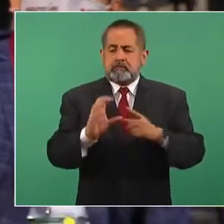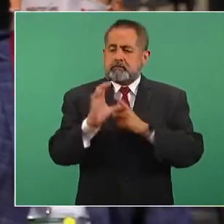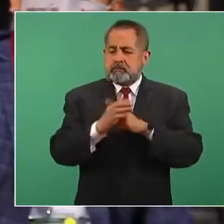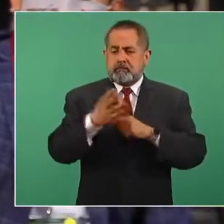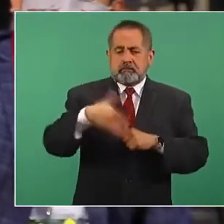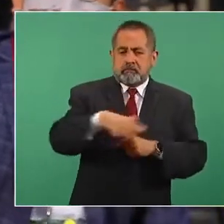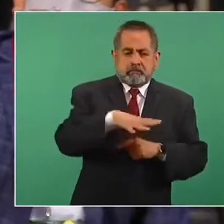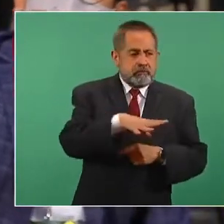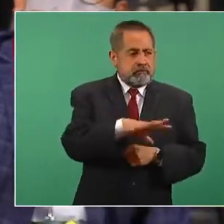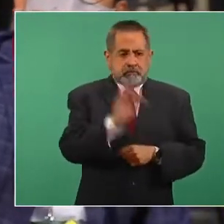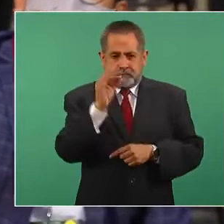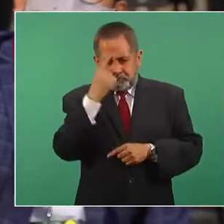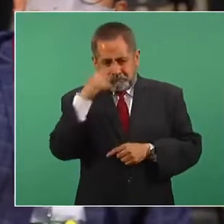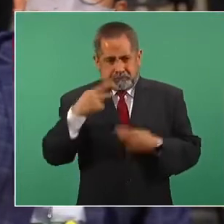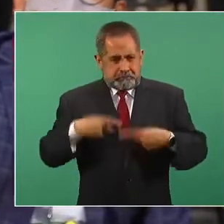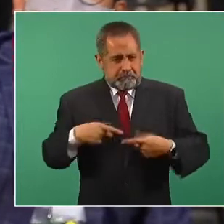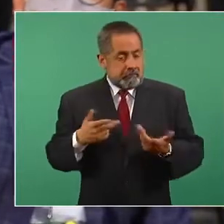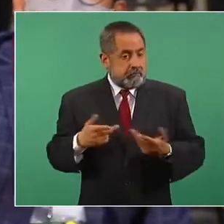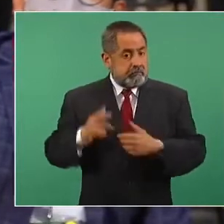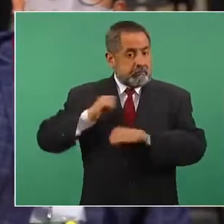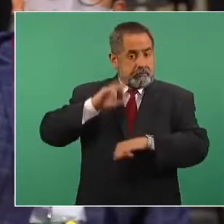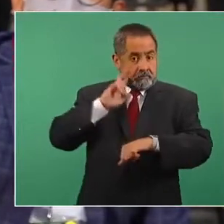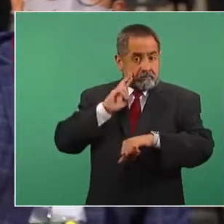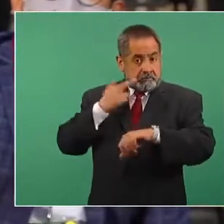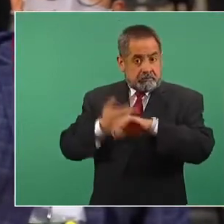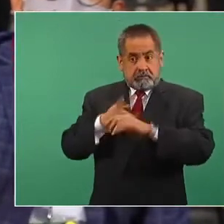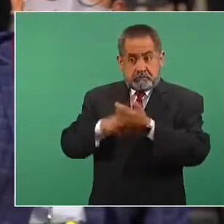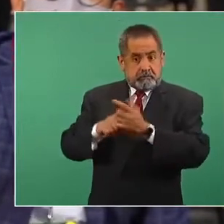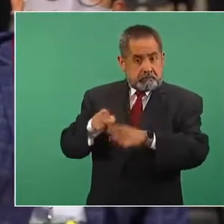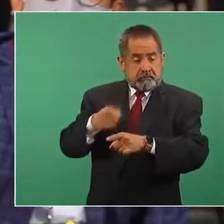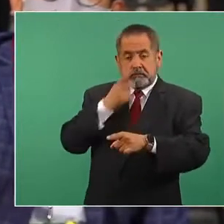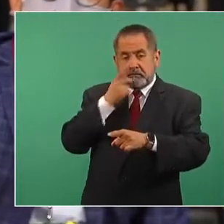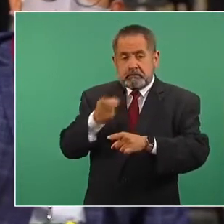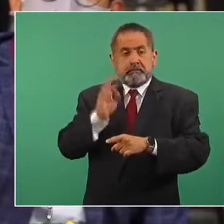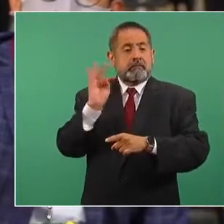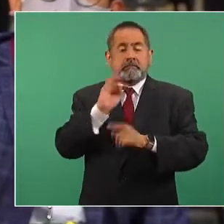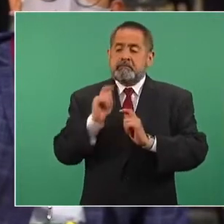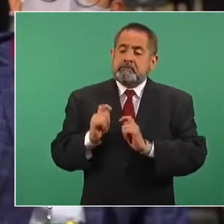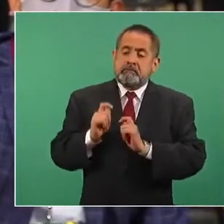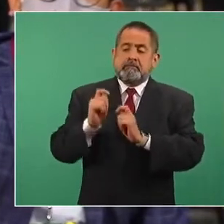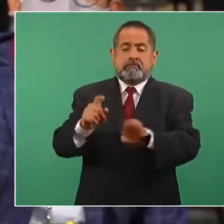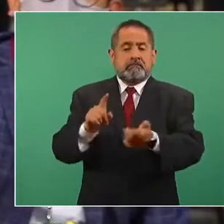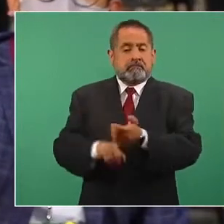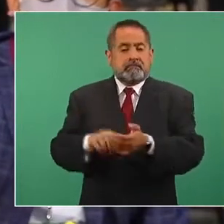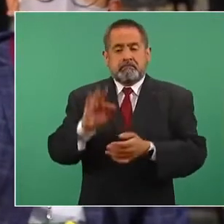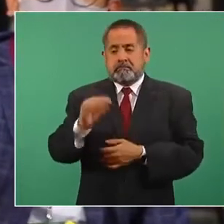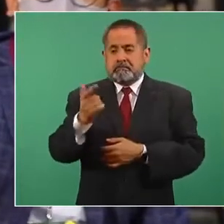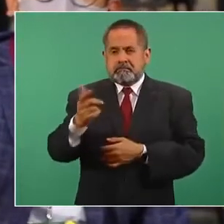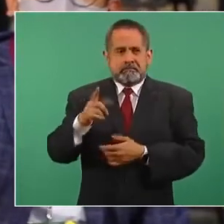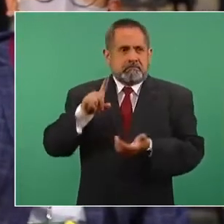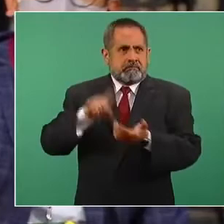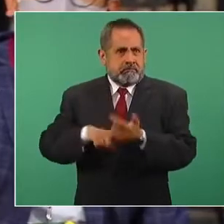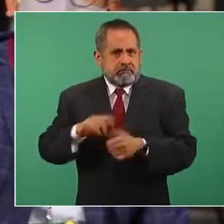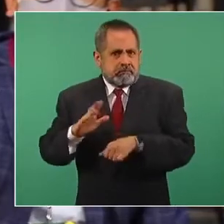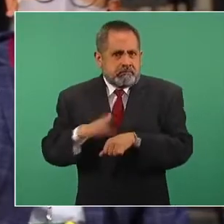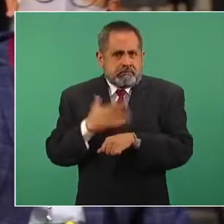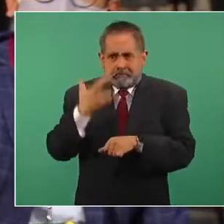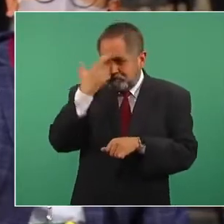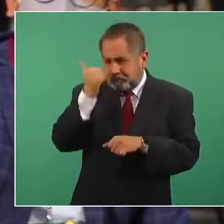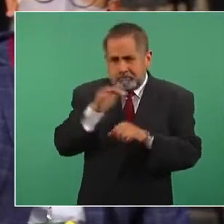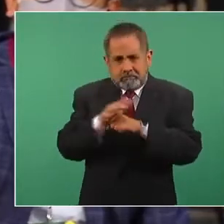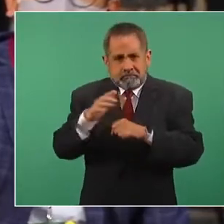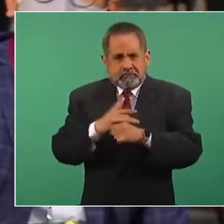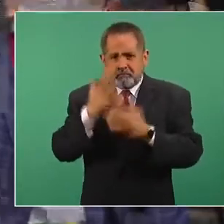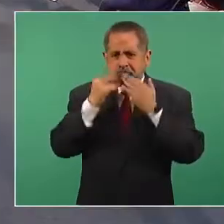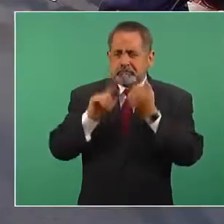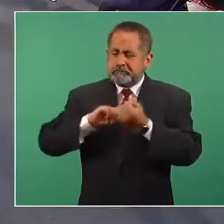comisionada nacional ha mencionado que se está buscando otorgarle esto bajo quién sabe qué criterios, que no se sabe qué podría